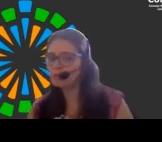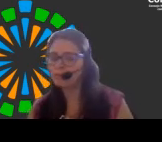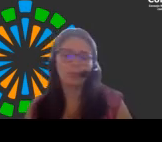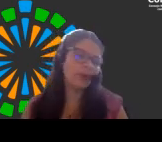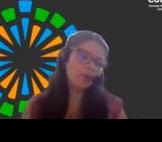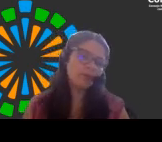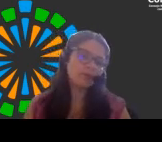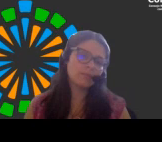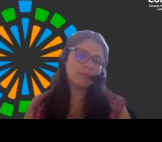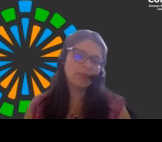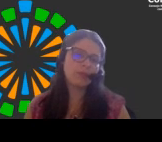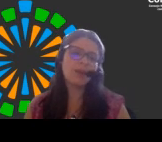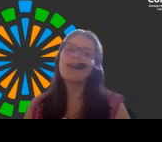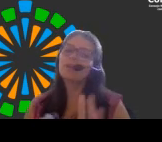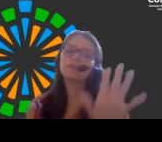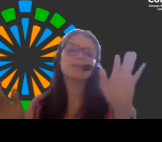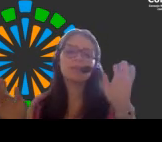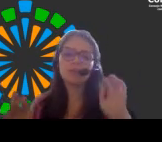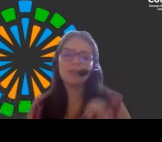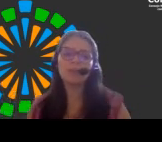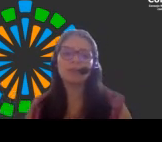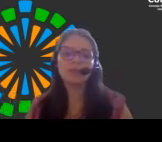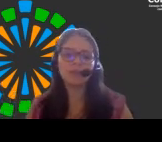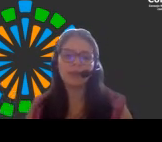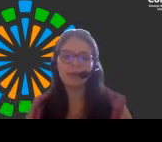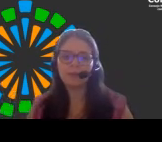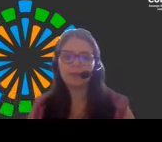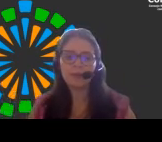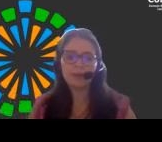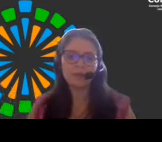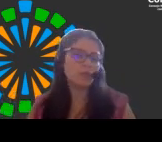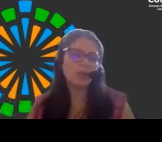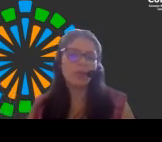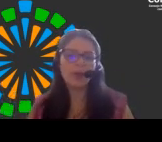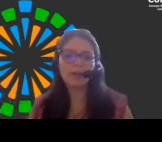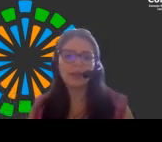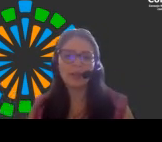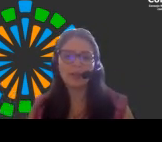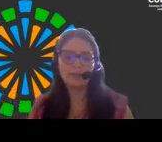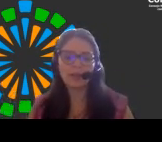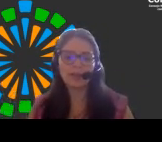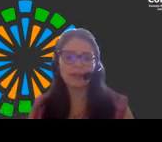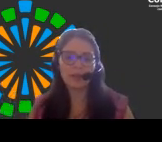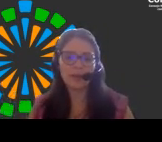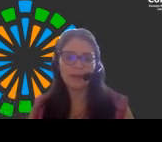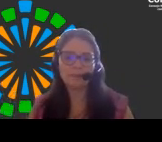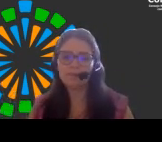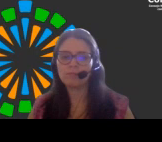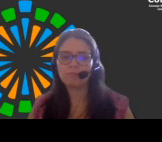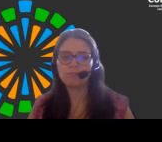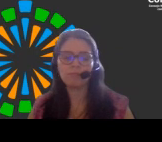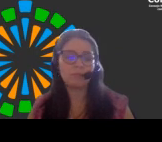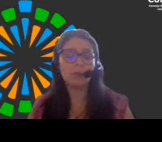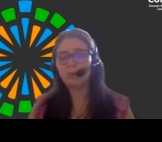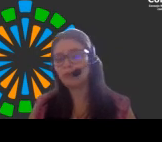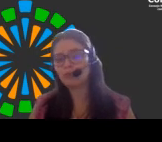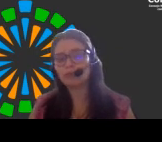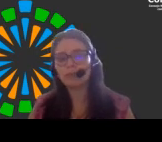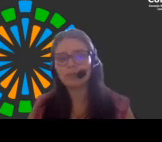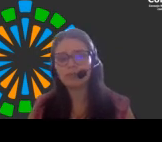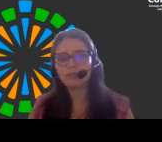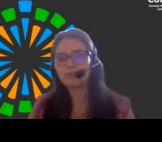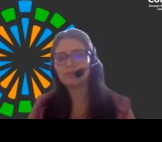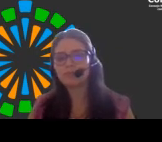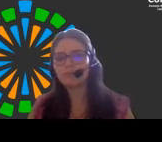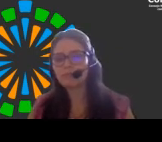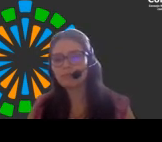si puedo no puedo digo Ah no es que usted es una persona sorda yo le voy a vender este mis